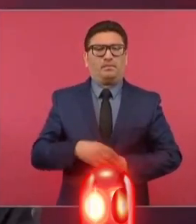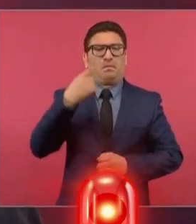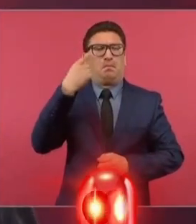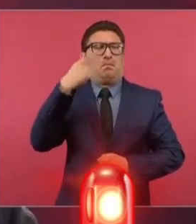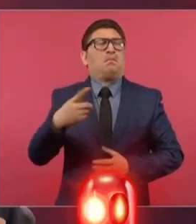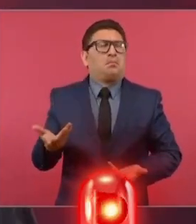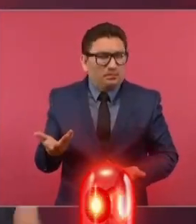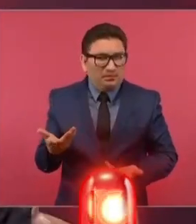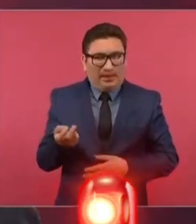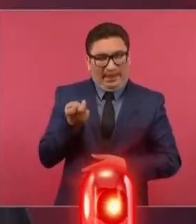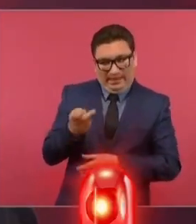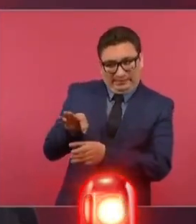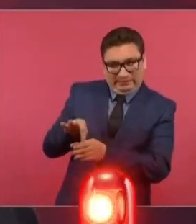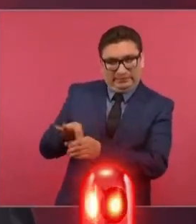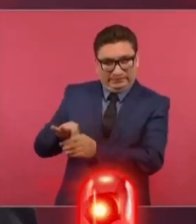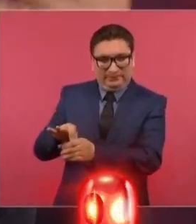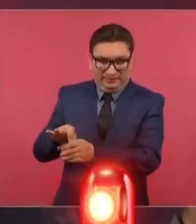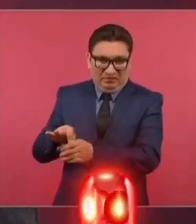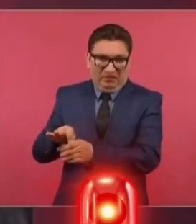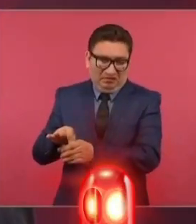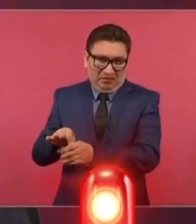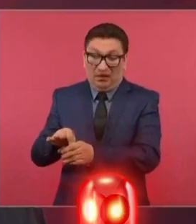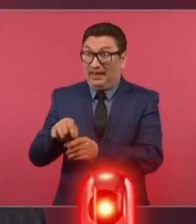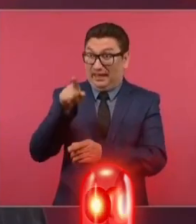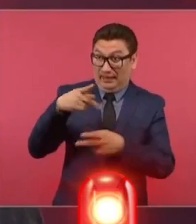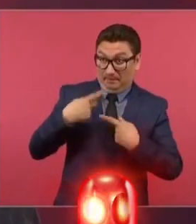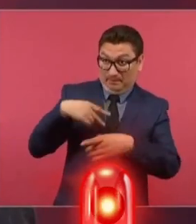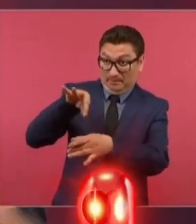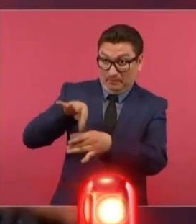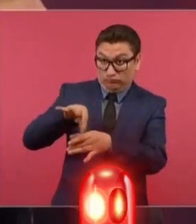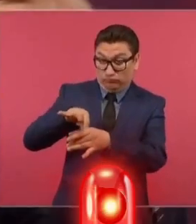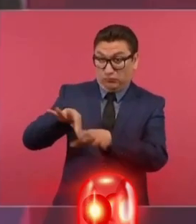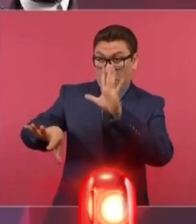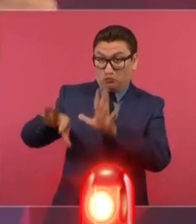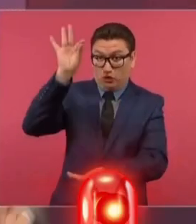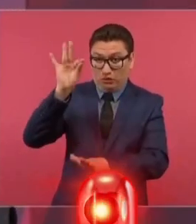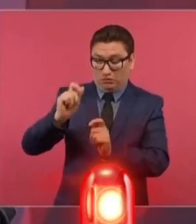manera pues le deban al pueblo su